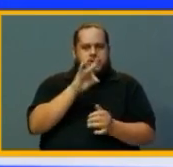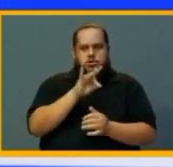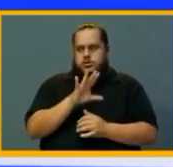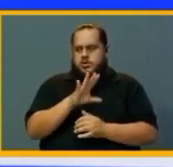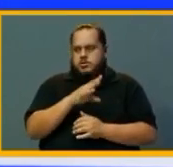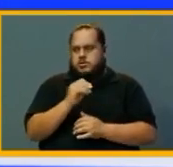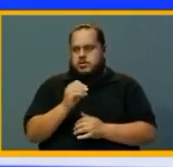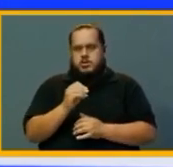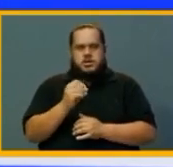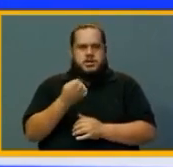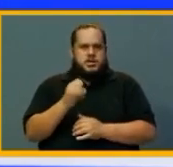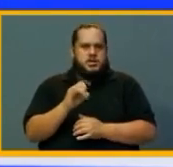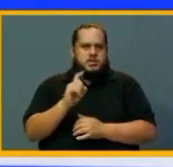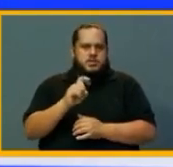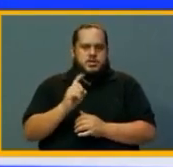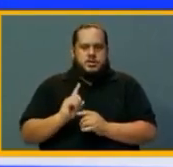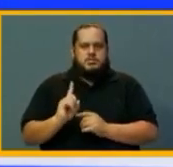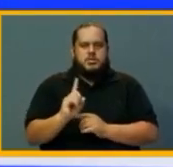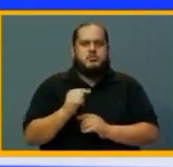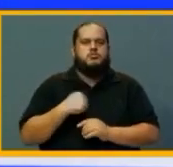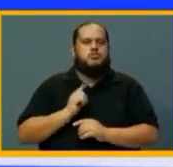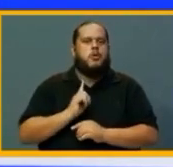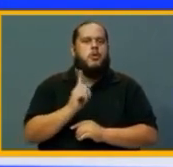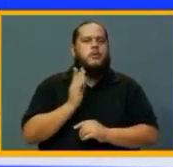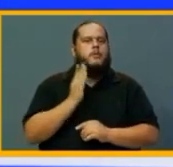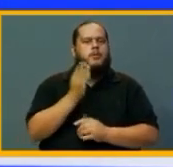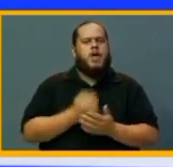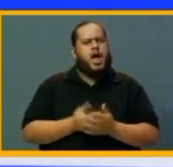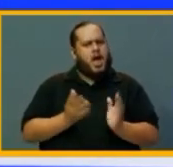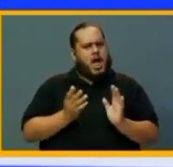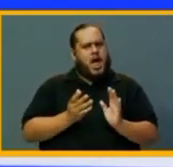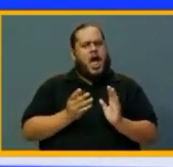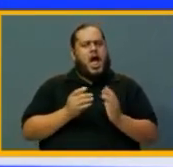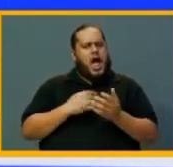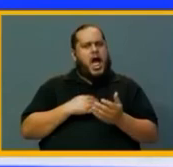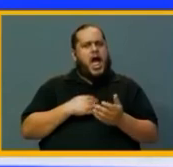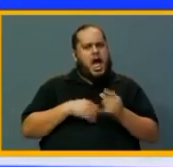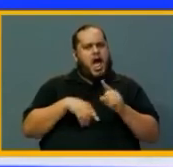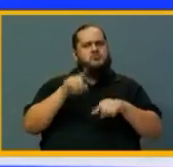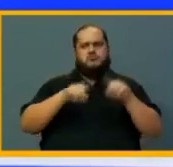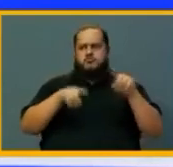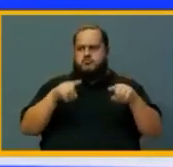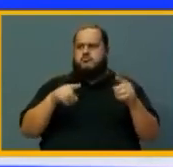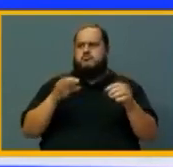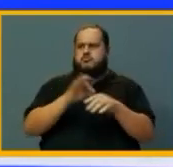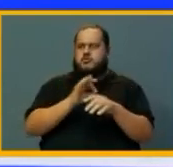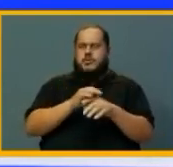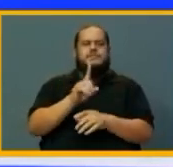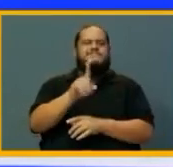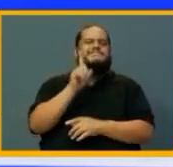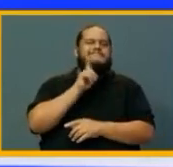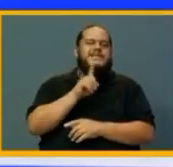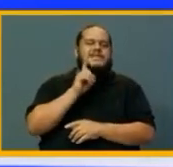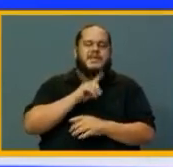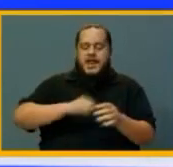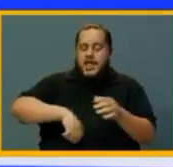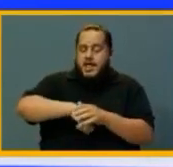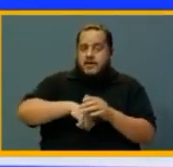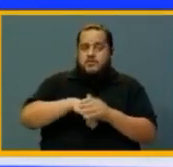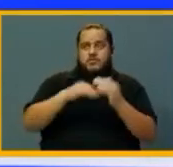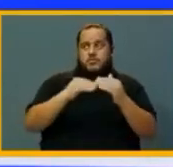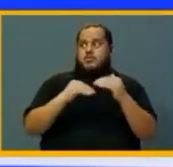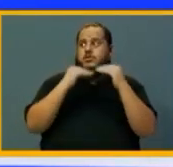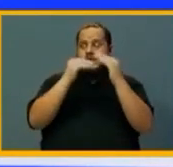y si me ocupa más adelantito voy. Uh-huh. Ah, qué polifuncional, Gustavo, eso es mentira. En el fútbol de alto